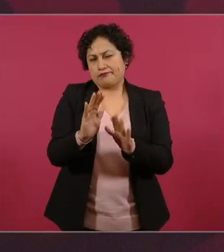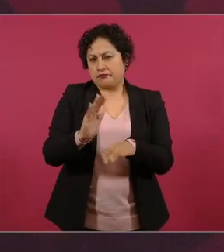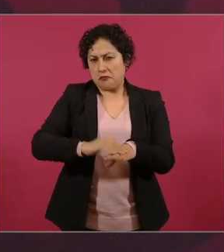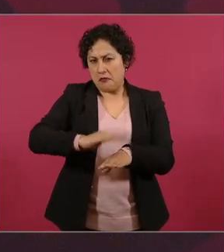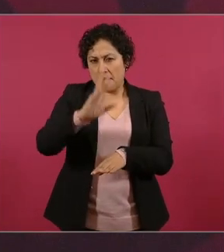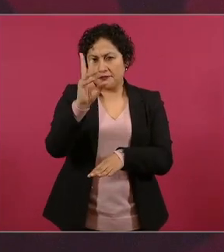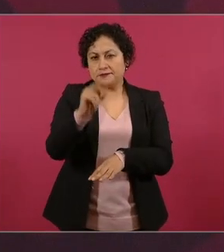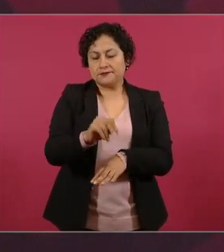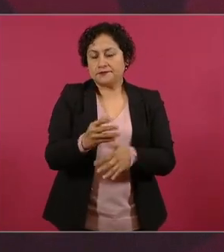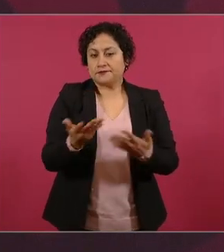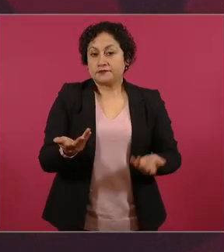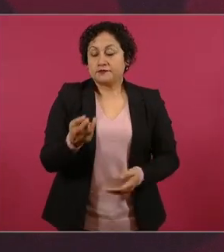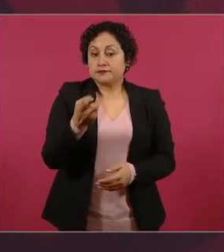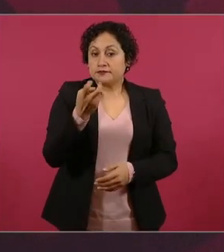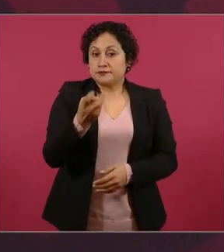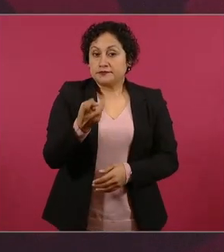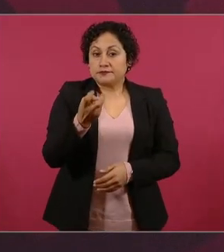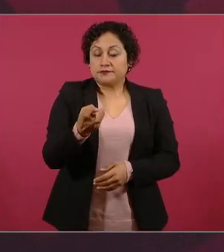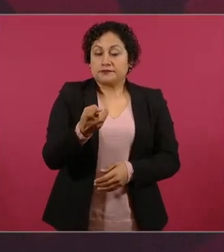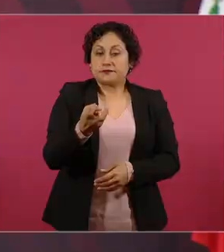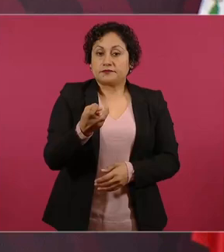Y es interesante de